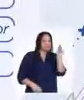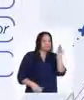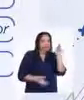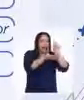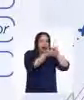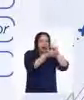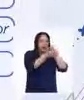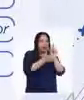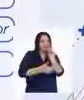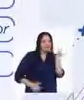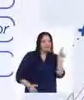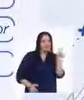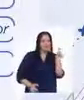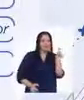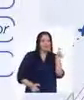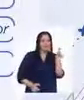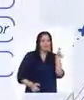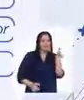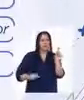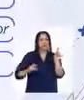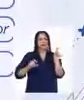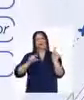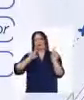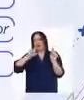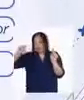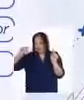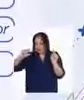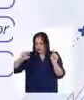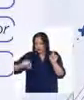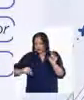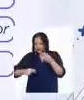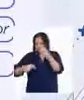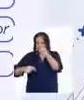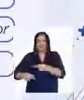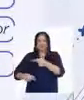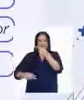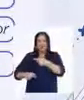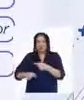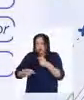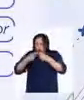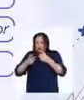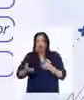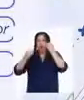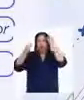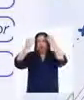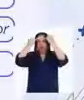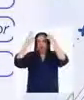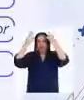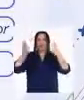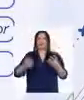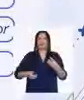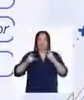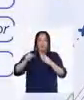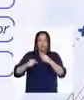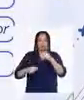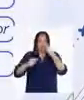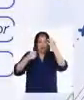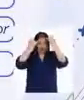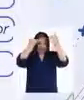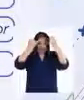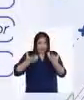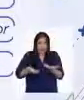tratamos a las artes, con los tejedores o con los creadores. ¿Con los